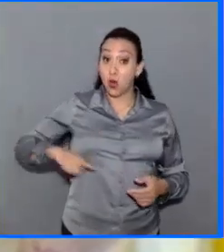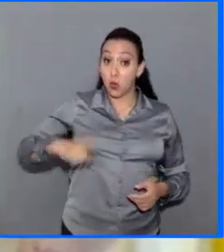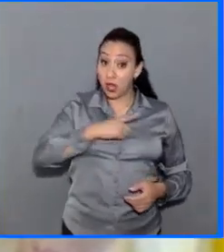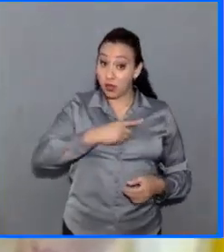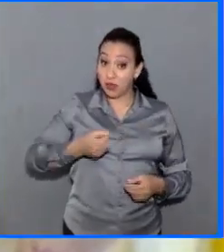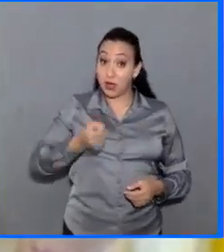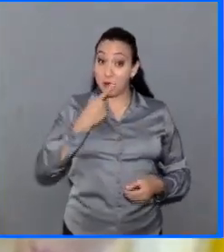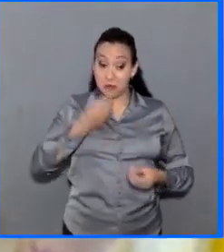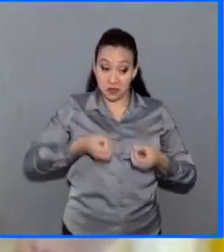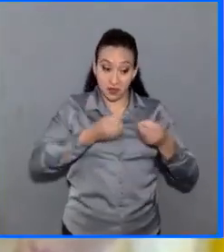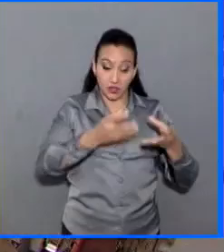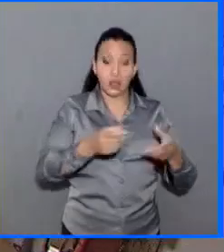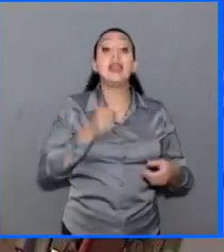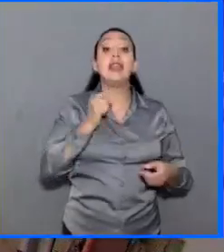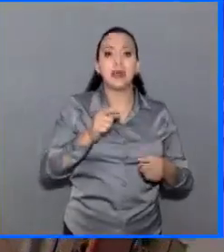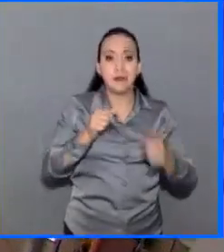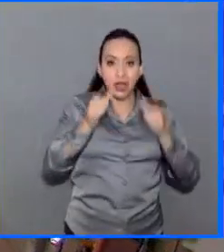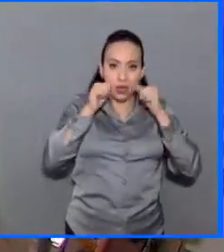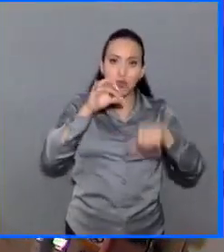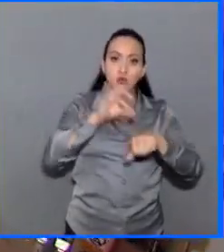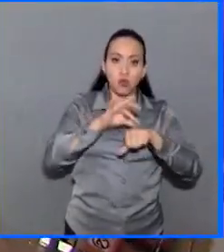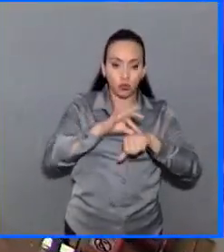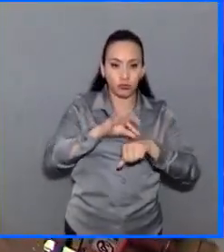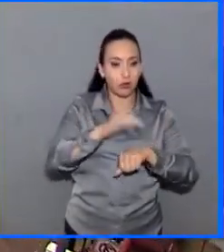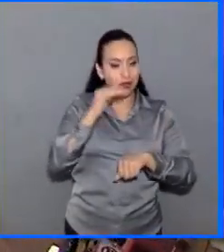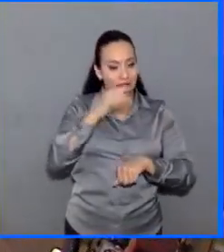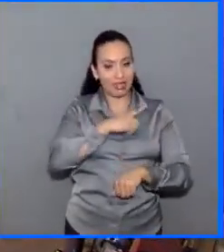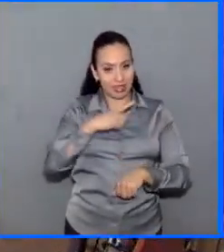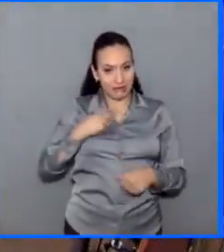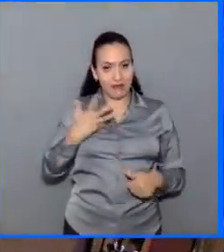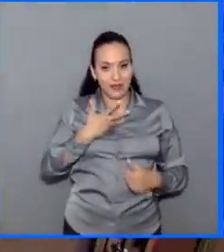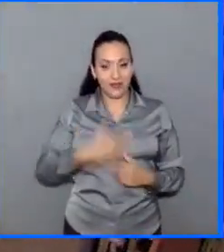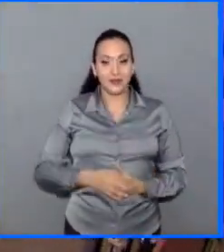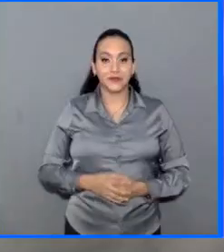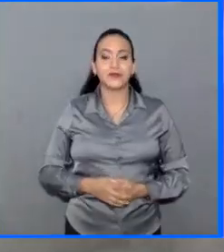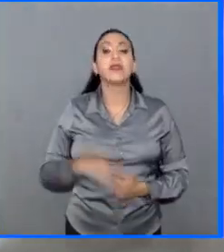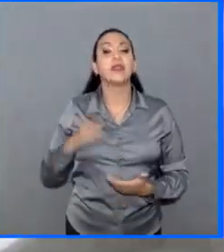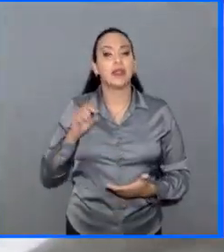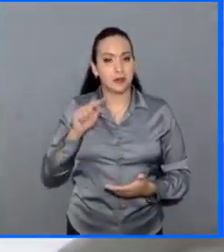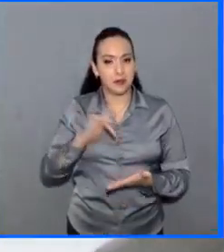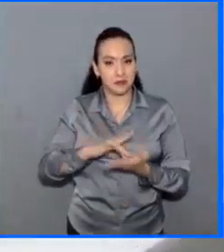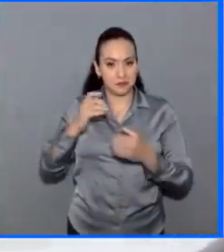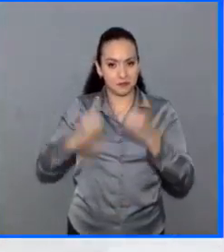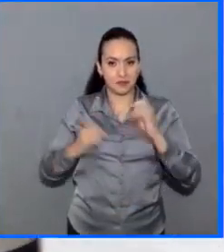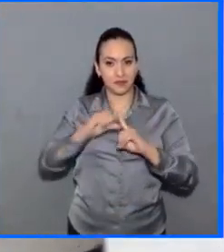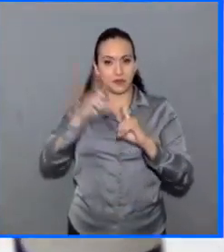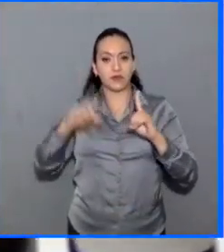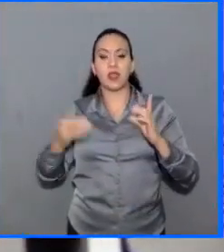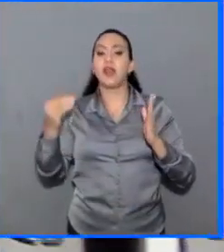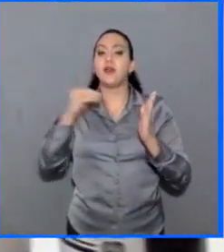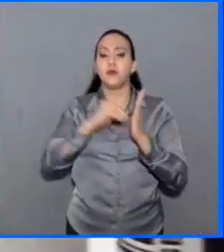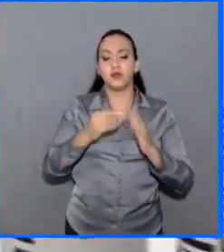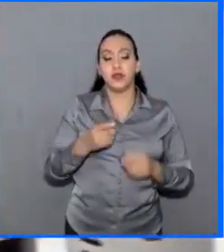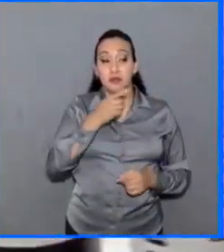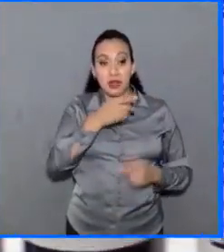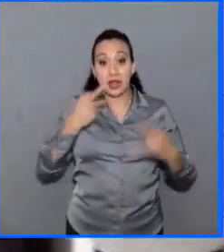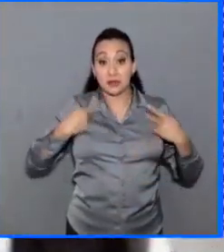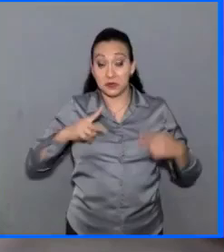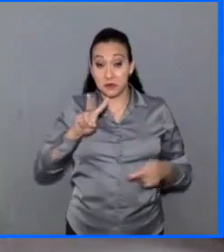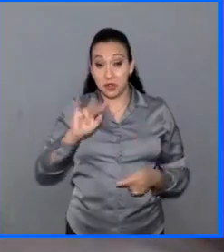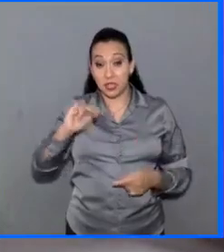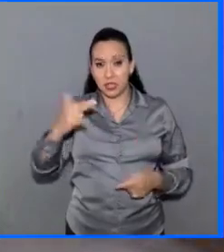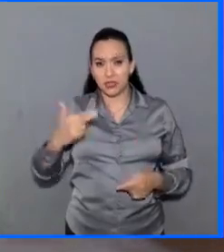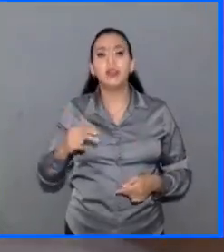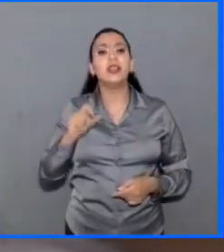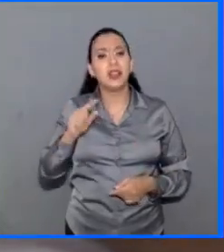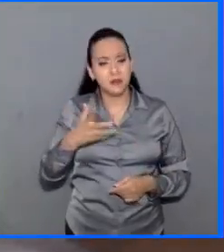médica oportuna y adecuada. Finalmente, la Suprema Corte estableció que estas personas tienen derecho a la reparación del daño